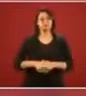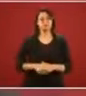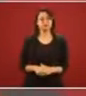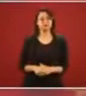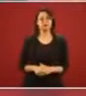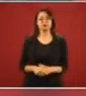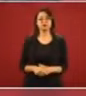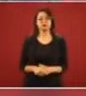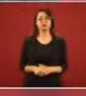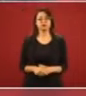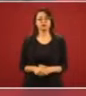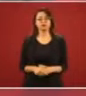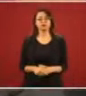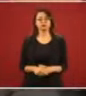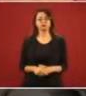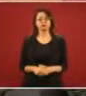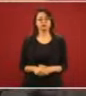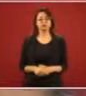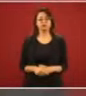que